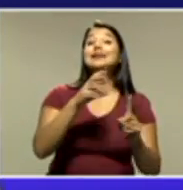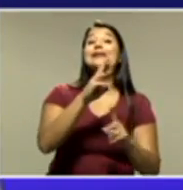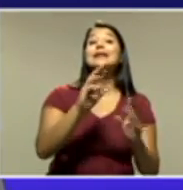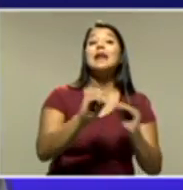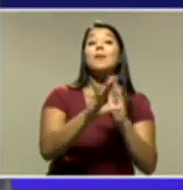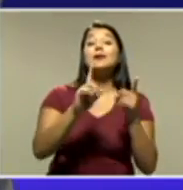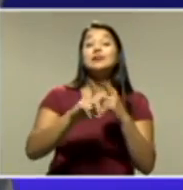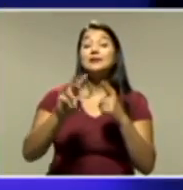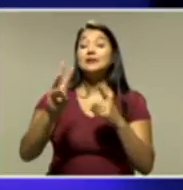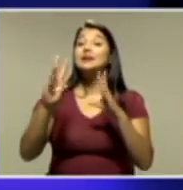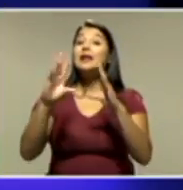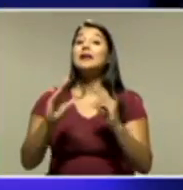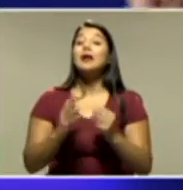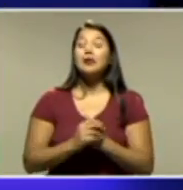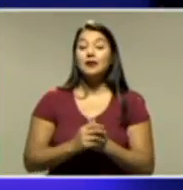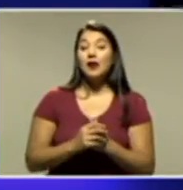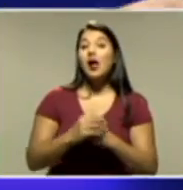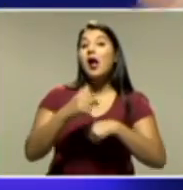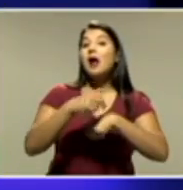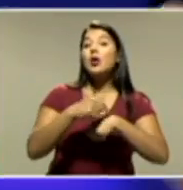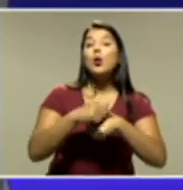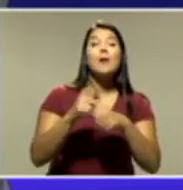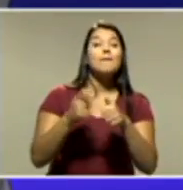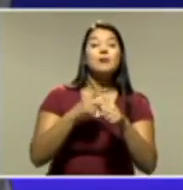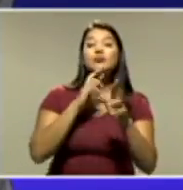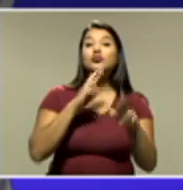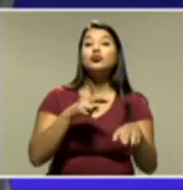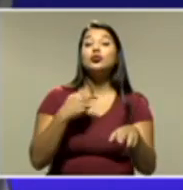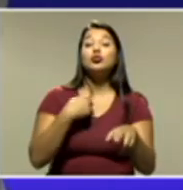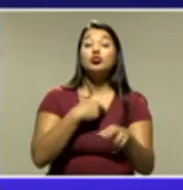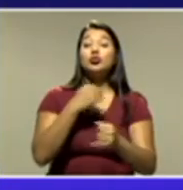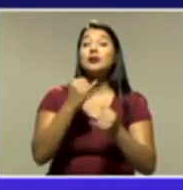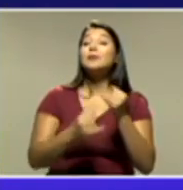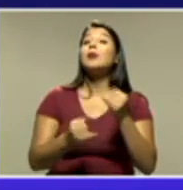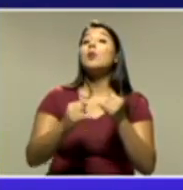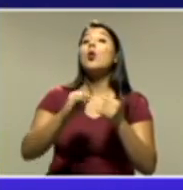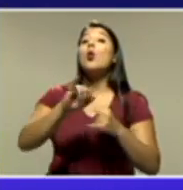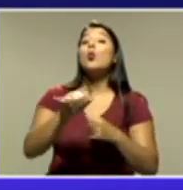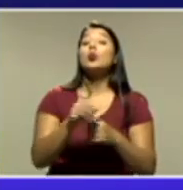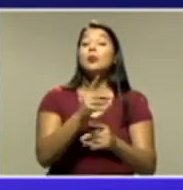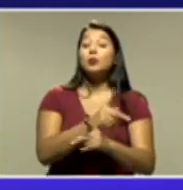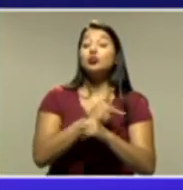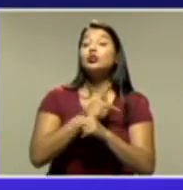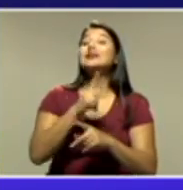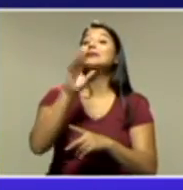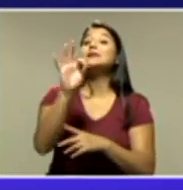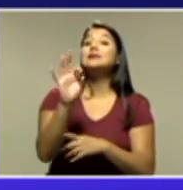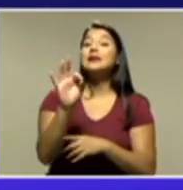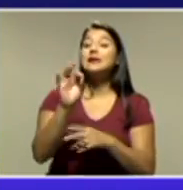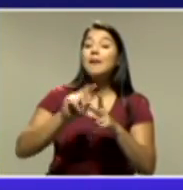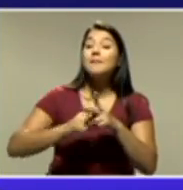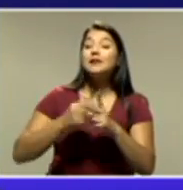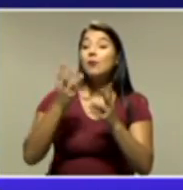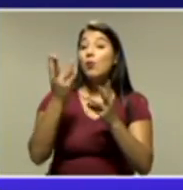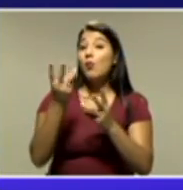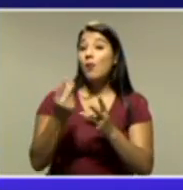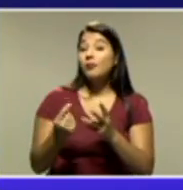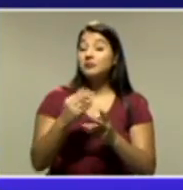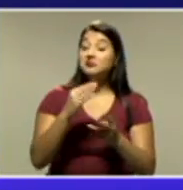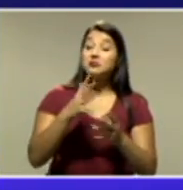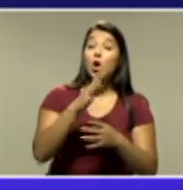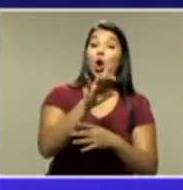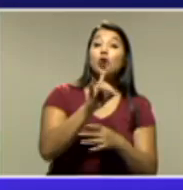tarde. ¿A qué hora estarán los primeros resultados? Cerramos las juntas a las 6, viene un trabajo de contabilización de las juntas y entre